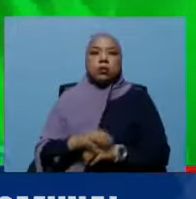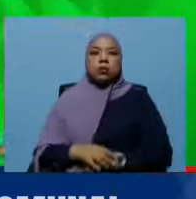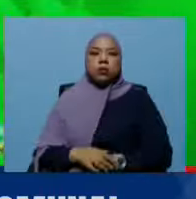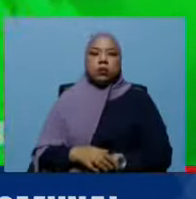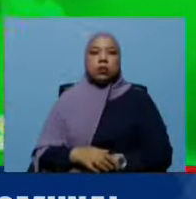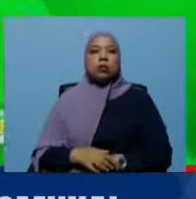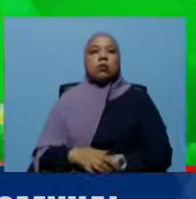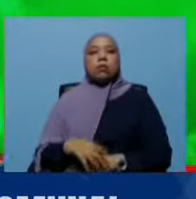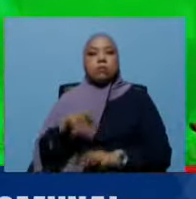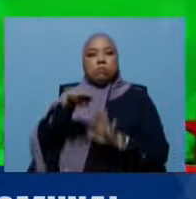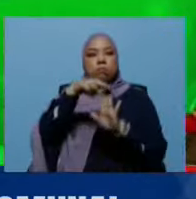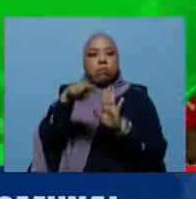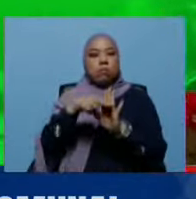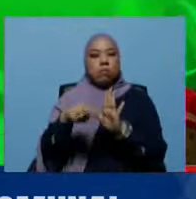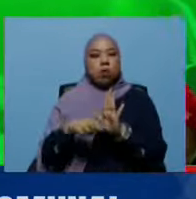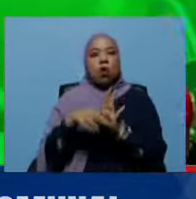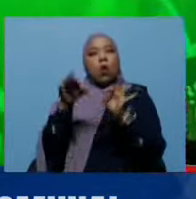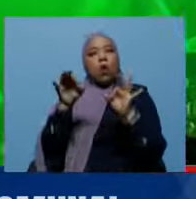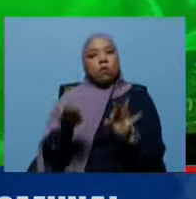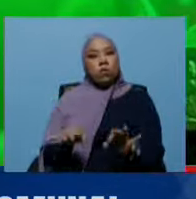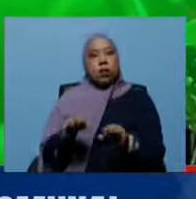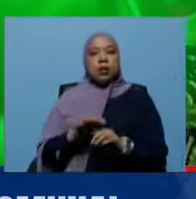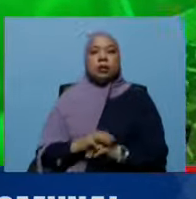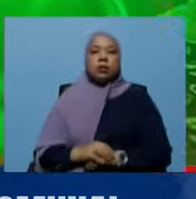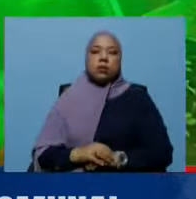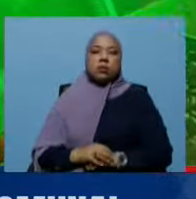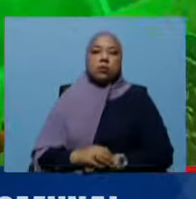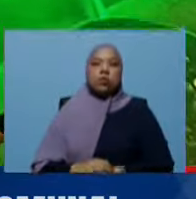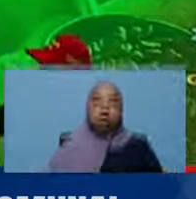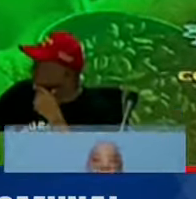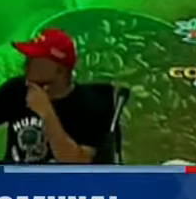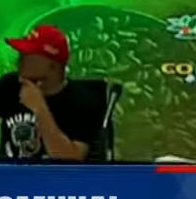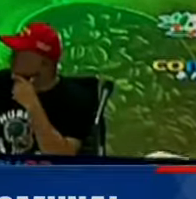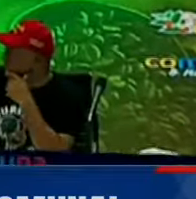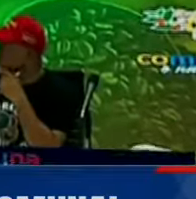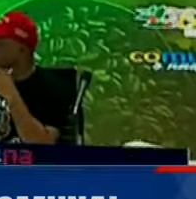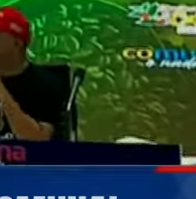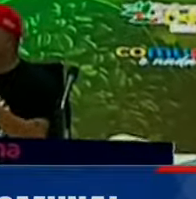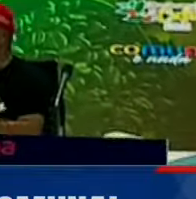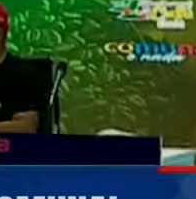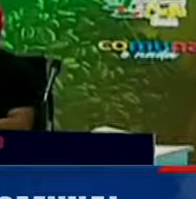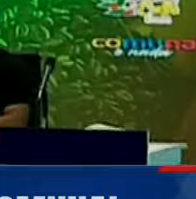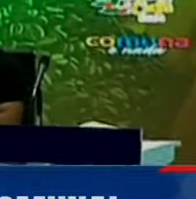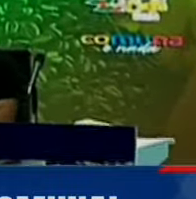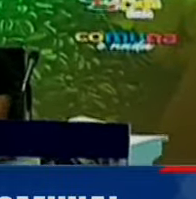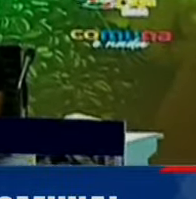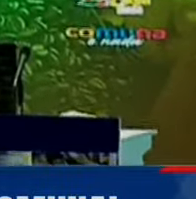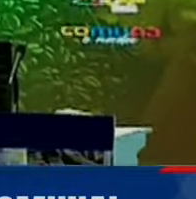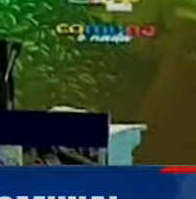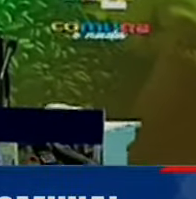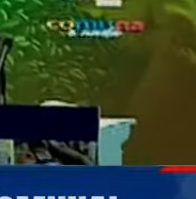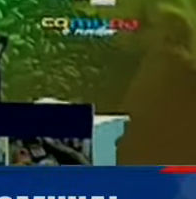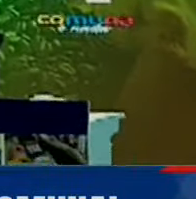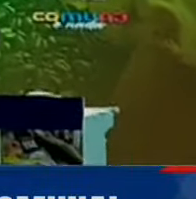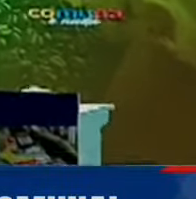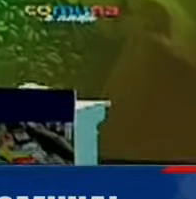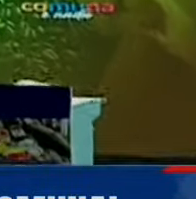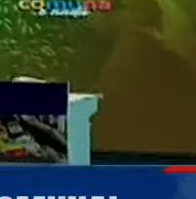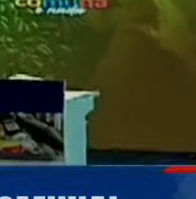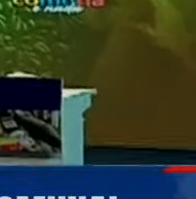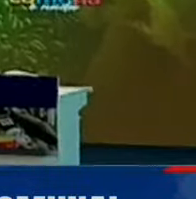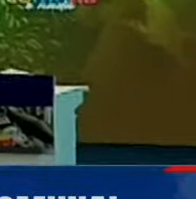misma medida que nos vamos fortaleciendo. Con los recursos que ahora ingresan, son un poquito más,